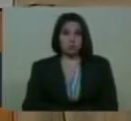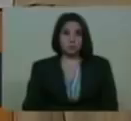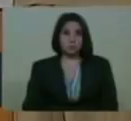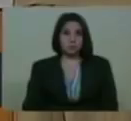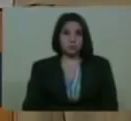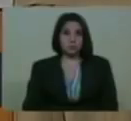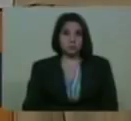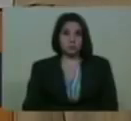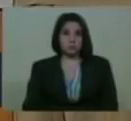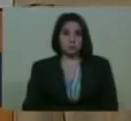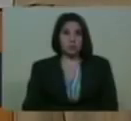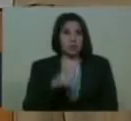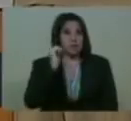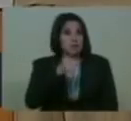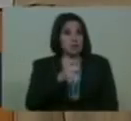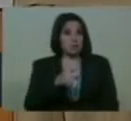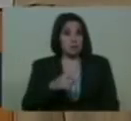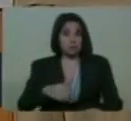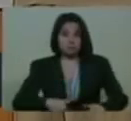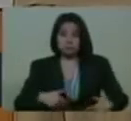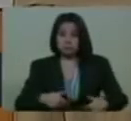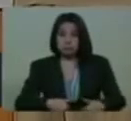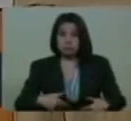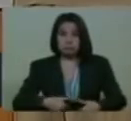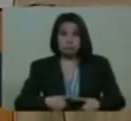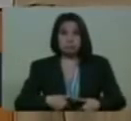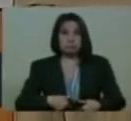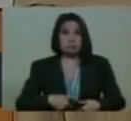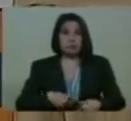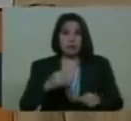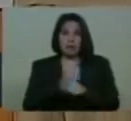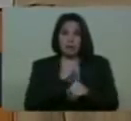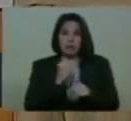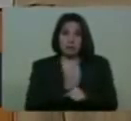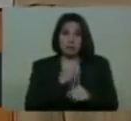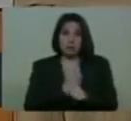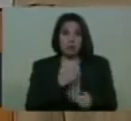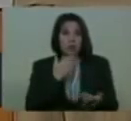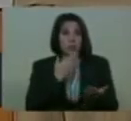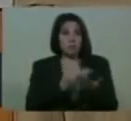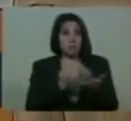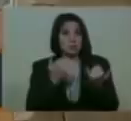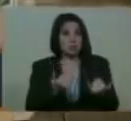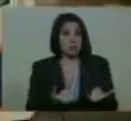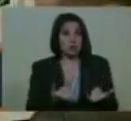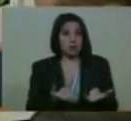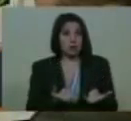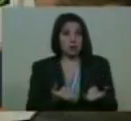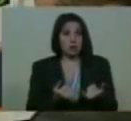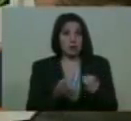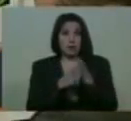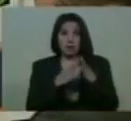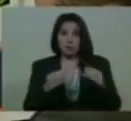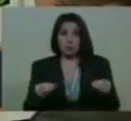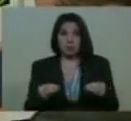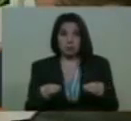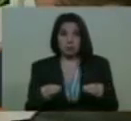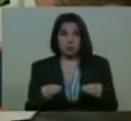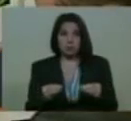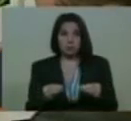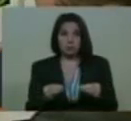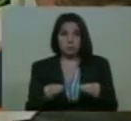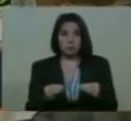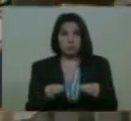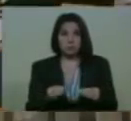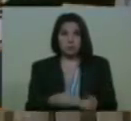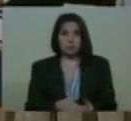Que bregarse todos los días a trabajar. Yo le pido, gobernadores, gobernadoras, líderes, lideresas, le pido a los